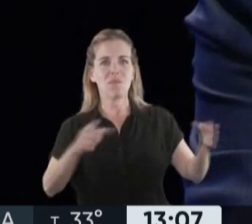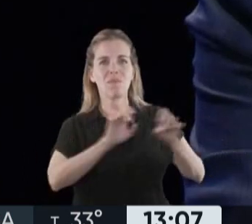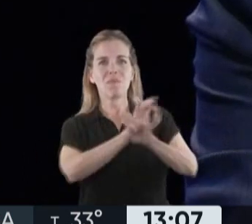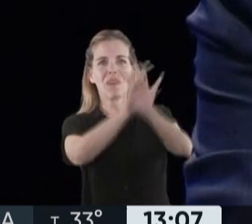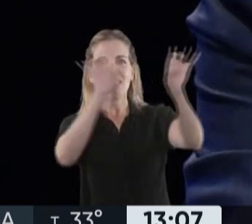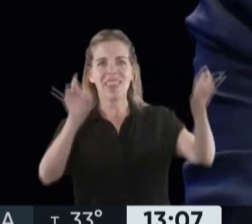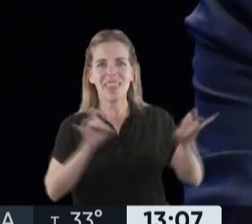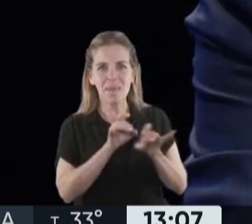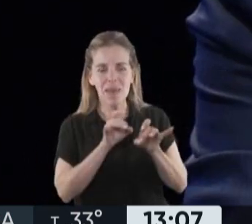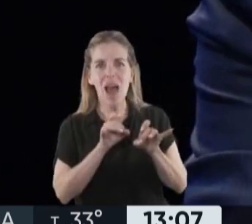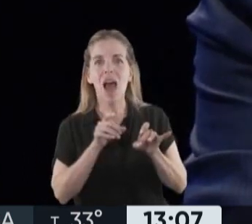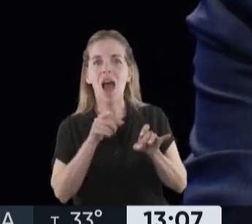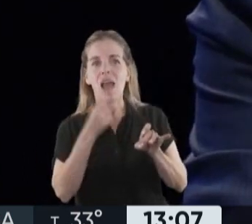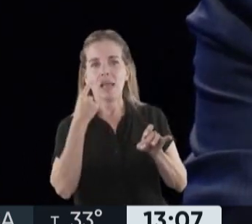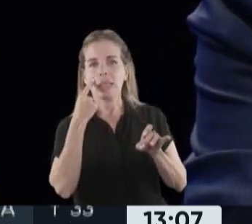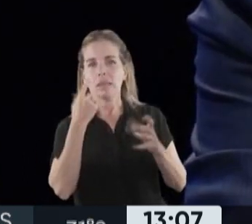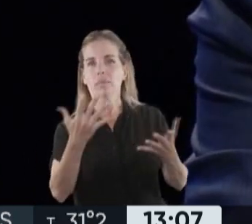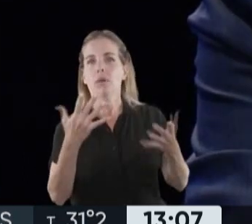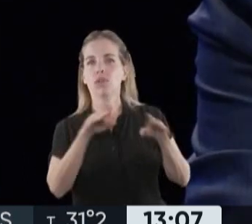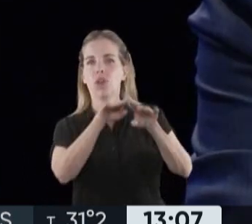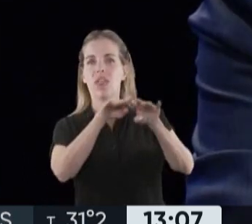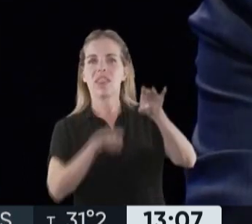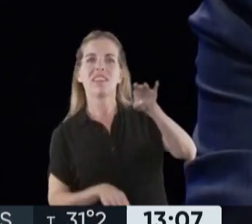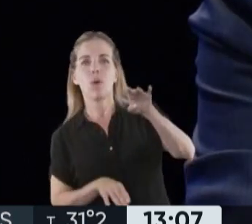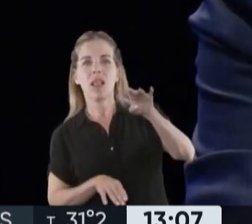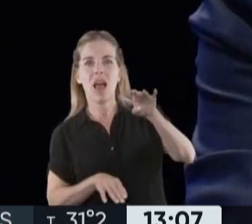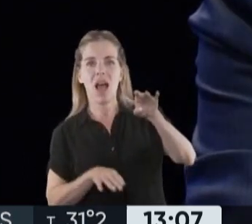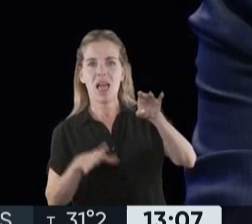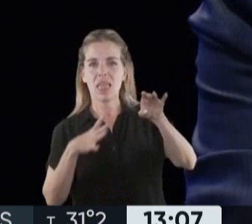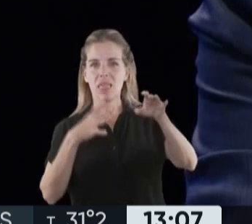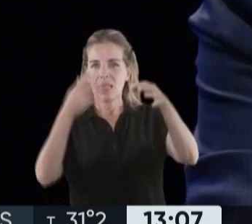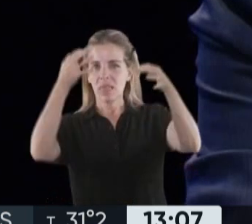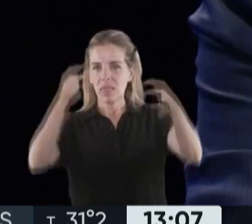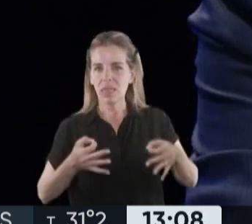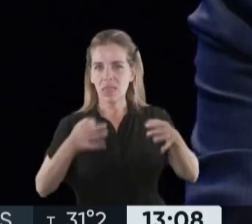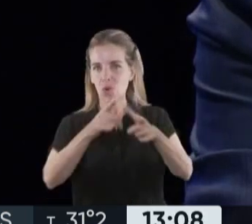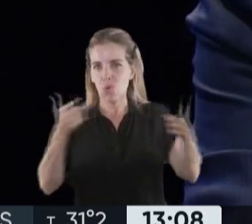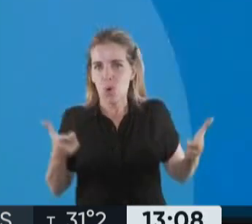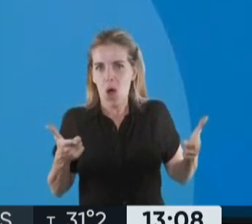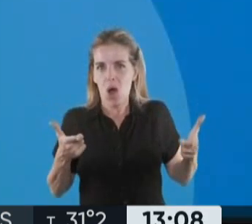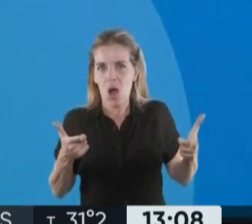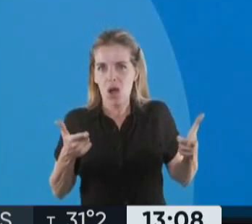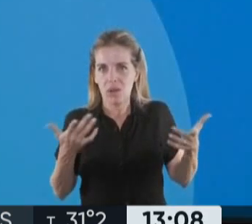esa injusticia quedó revelada ante nosotros.